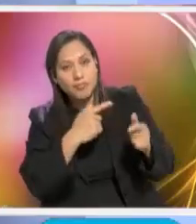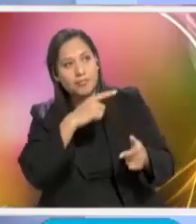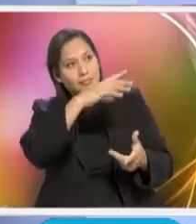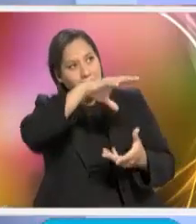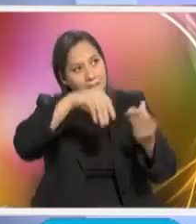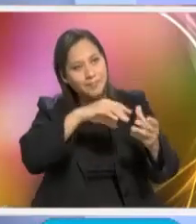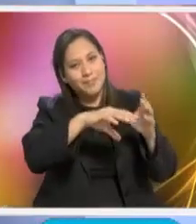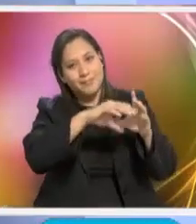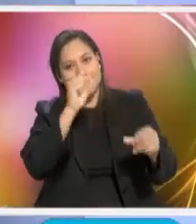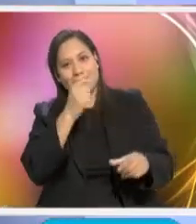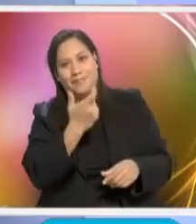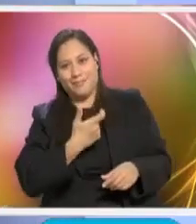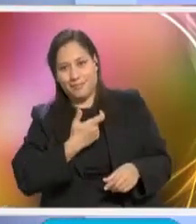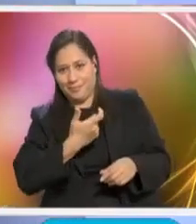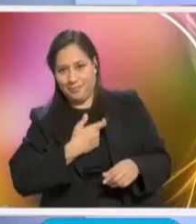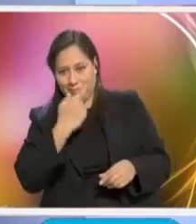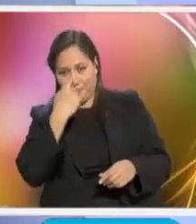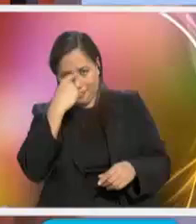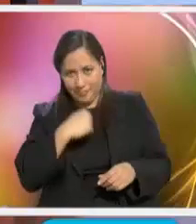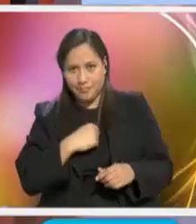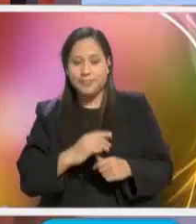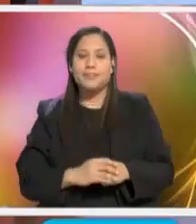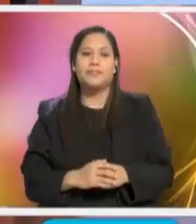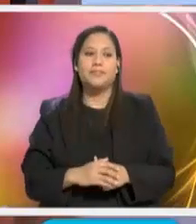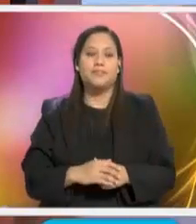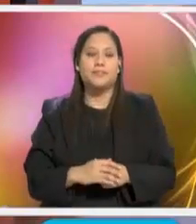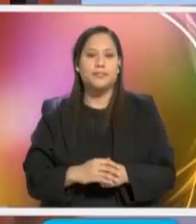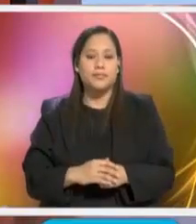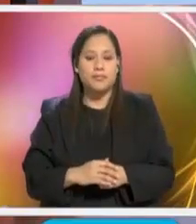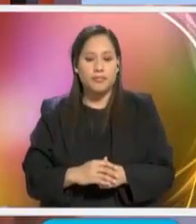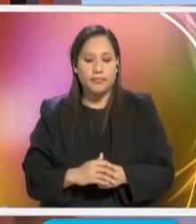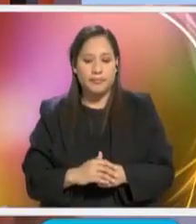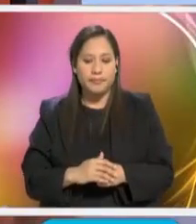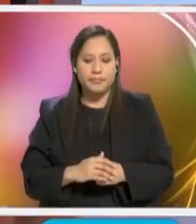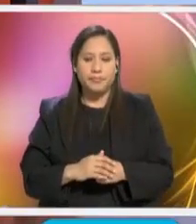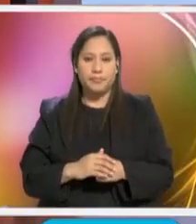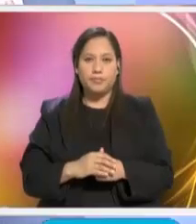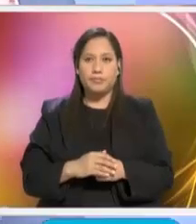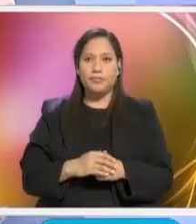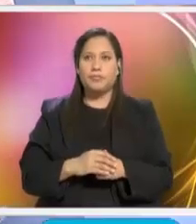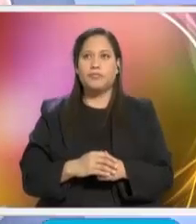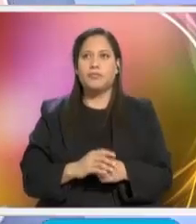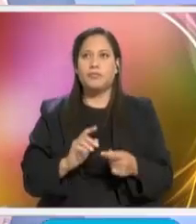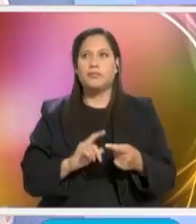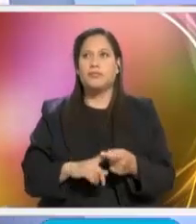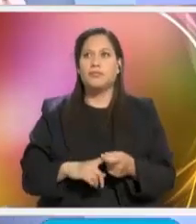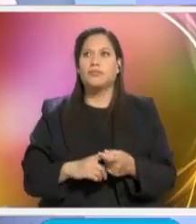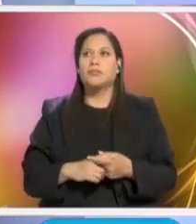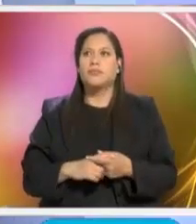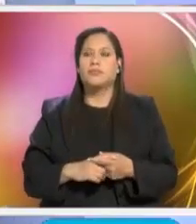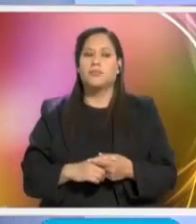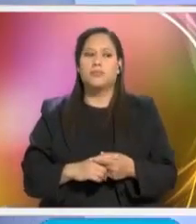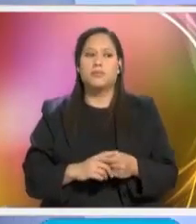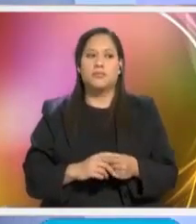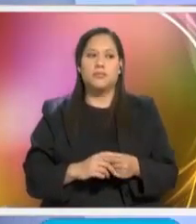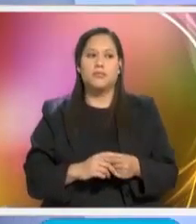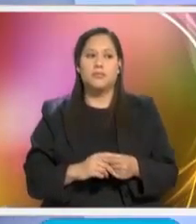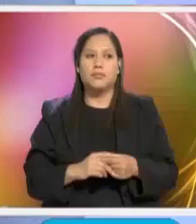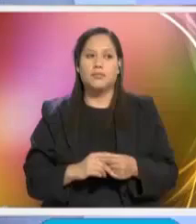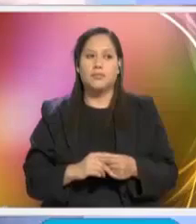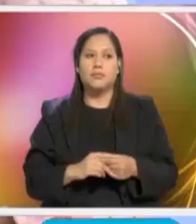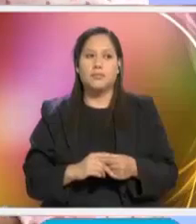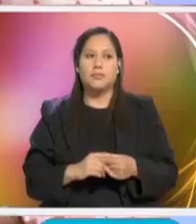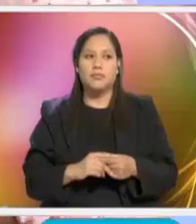a ver, en algunas ocasiones contamos con pues la abuela, la tía, nuestra amiga, nuestra vecina,